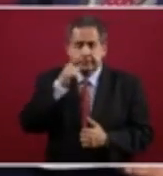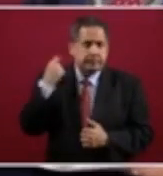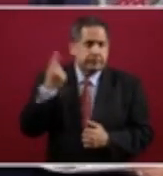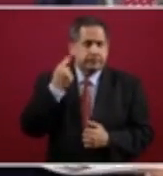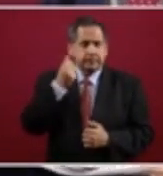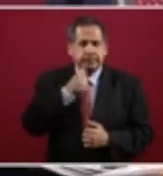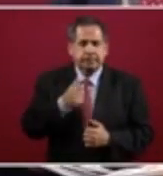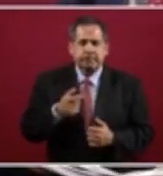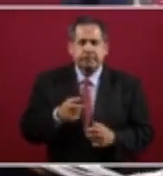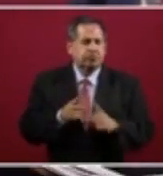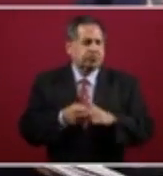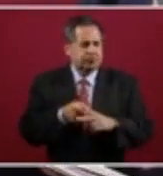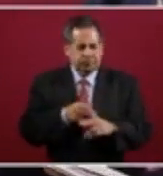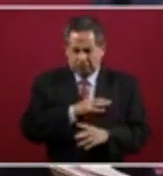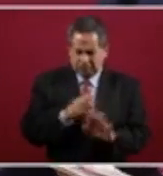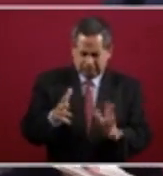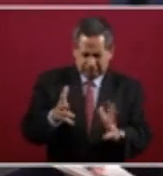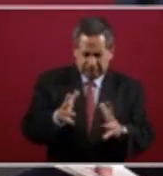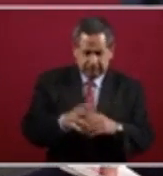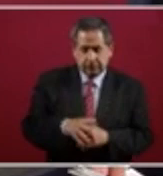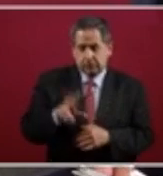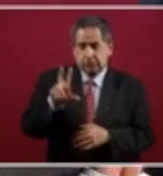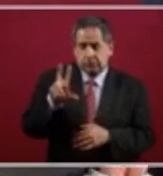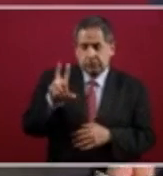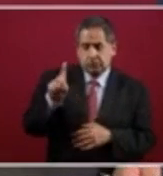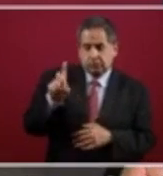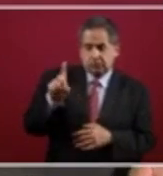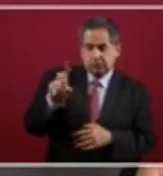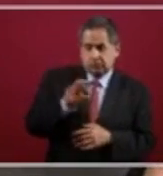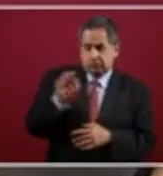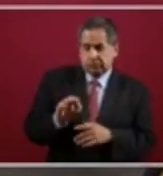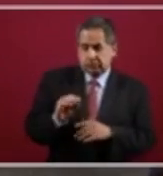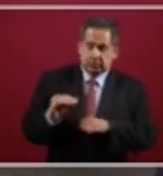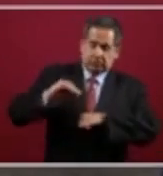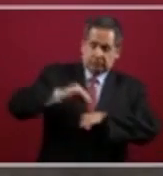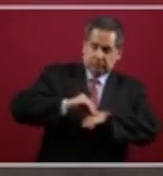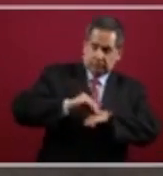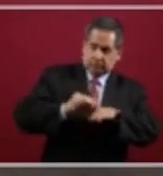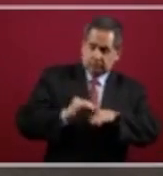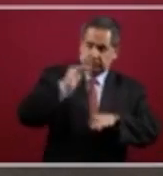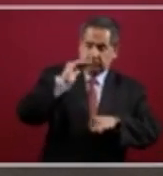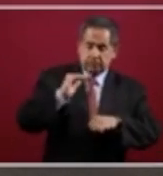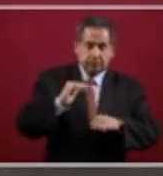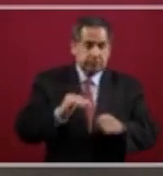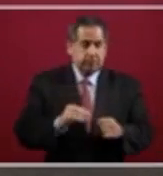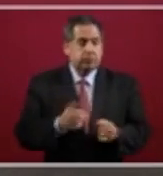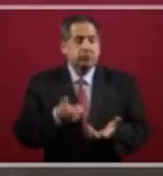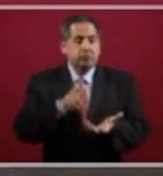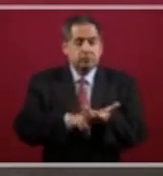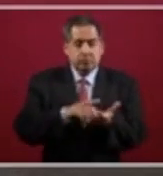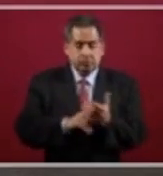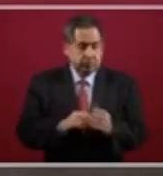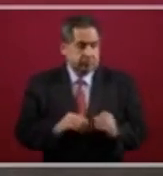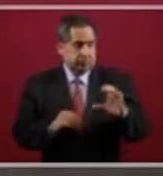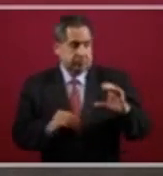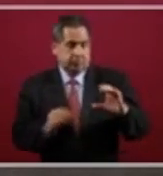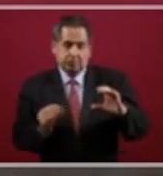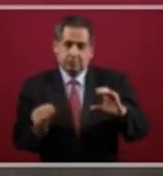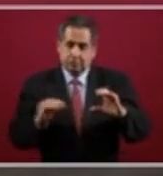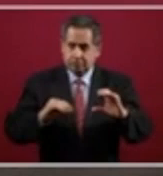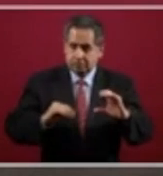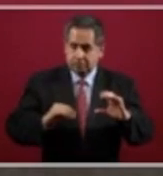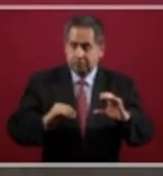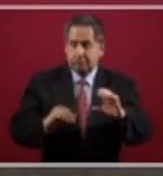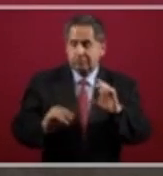un promedio del 30% de incremento de acuerdo al avalúo, es lo que se ha